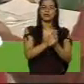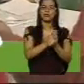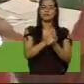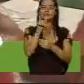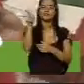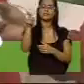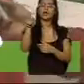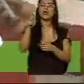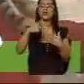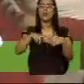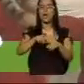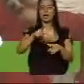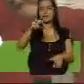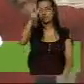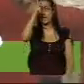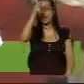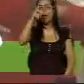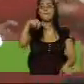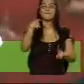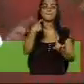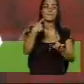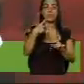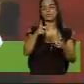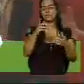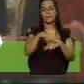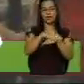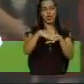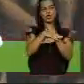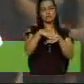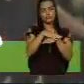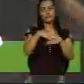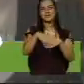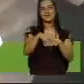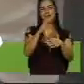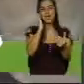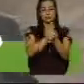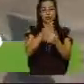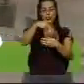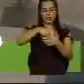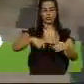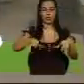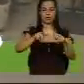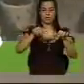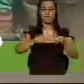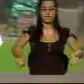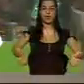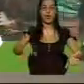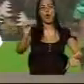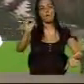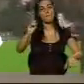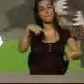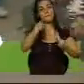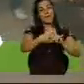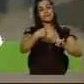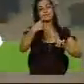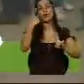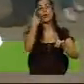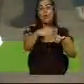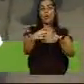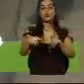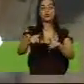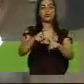fijo, pero también registro casa por casa. Y después, luego de registrado en los puntos fijos, tenemos